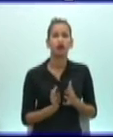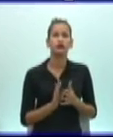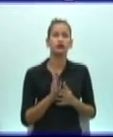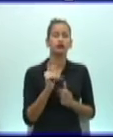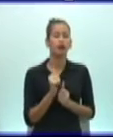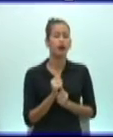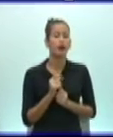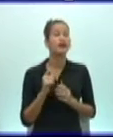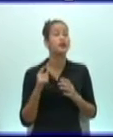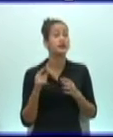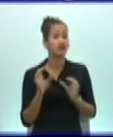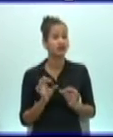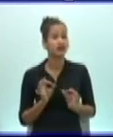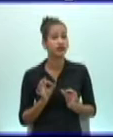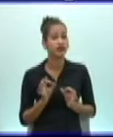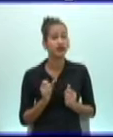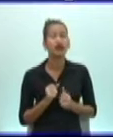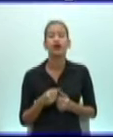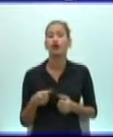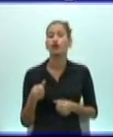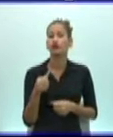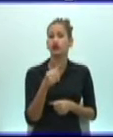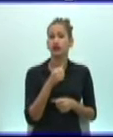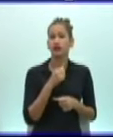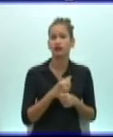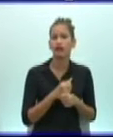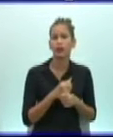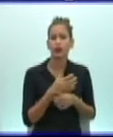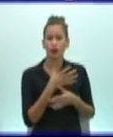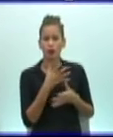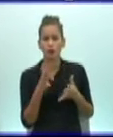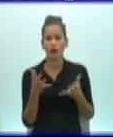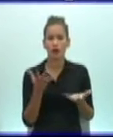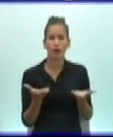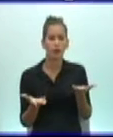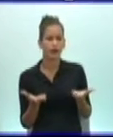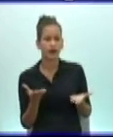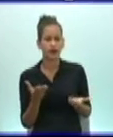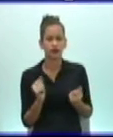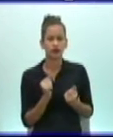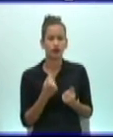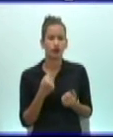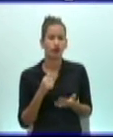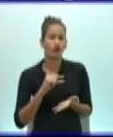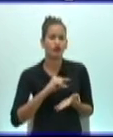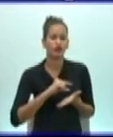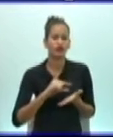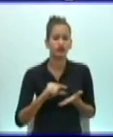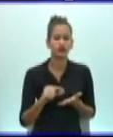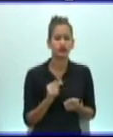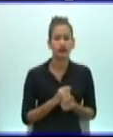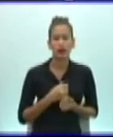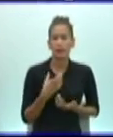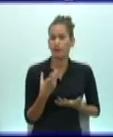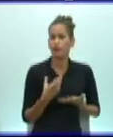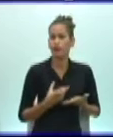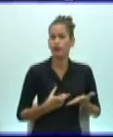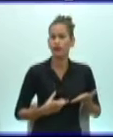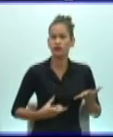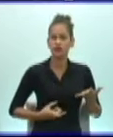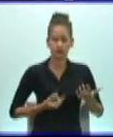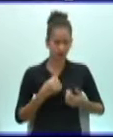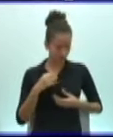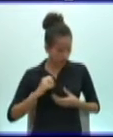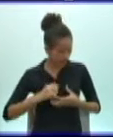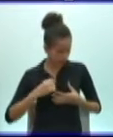es precisamente la sugerencia del poeta, que dice que la poesía nace de lo profundo, de las